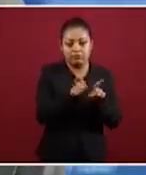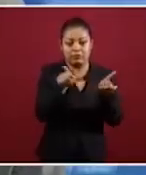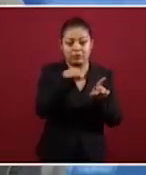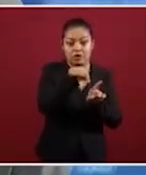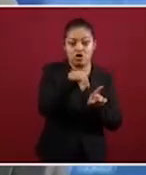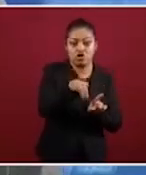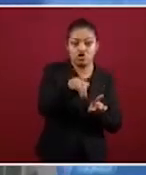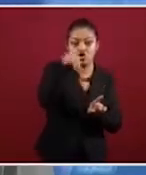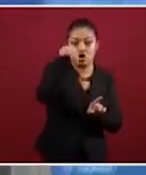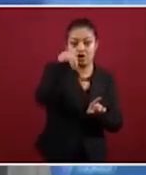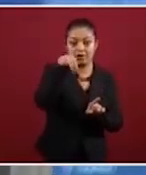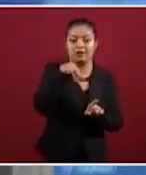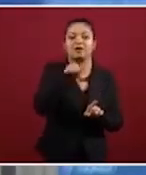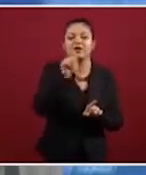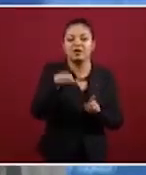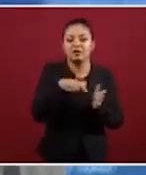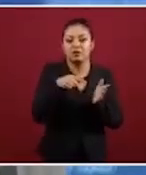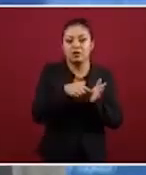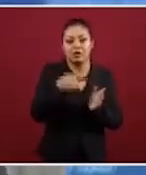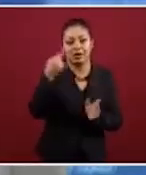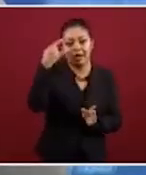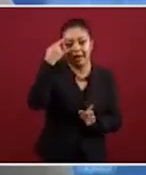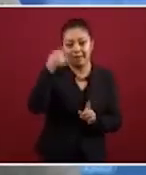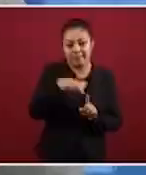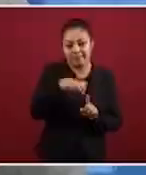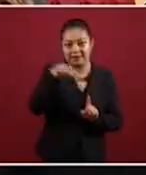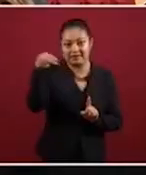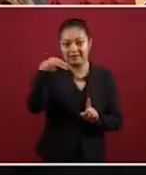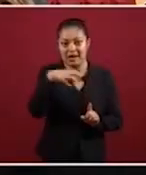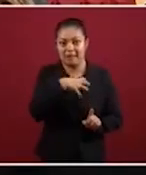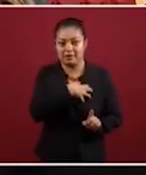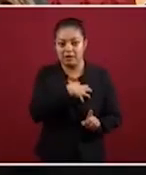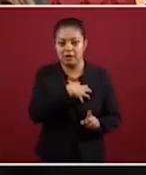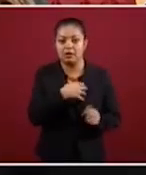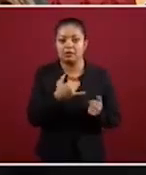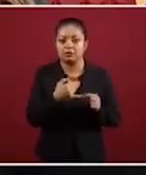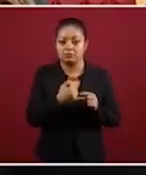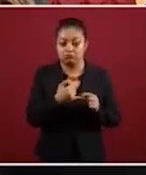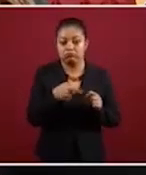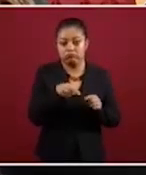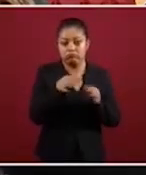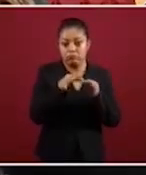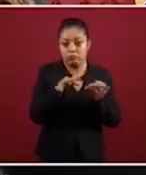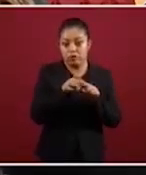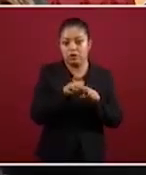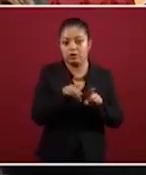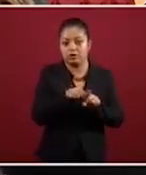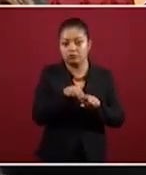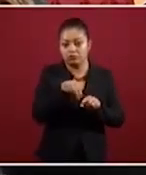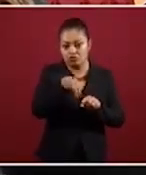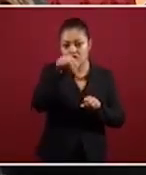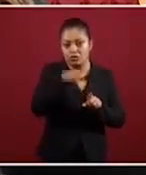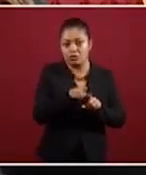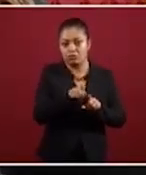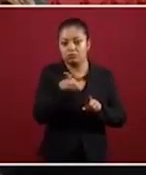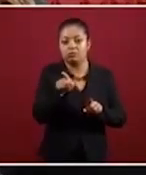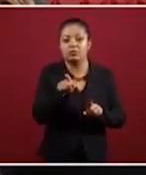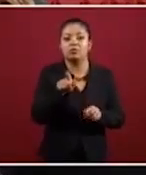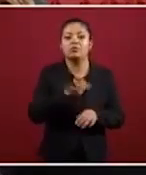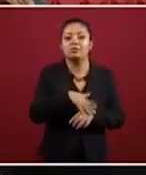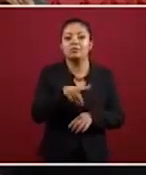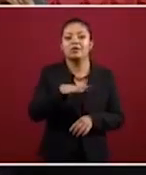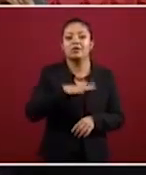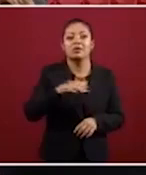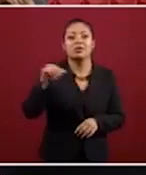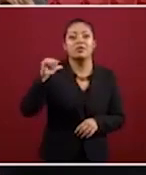norte, hacia la ciudad de Campeche, la capital. Tenemos todo un recorrido importante en estas antiguas regiones